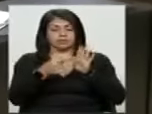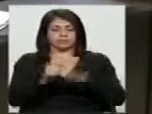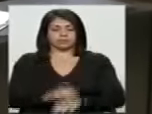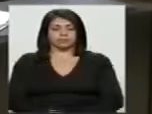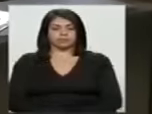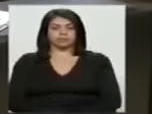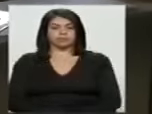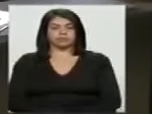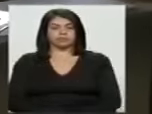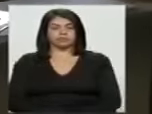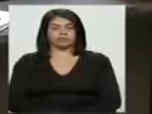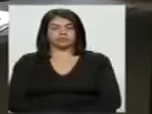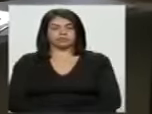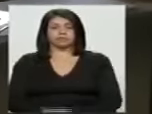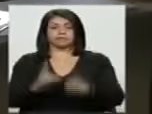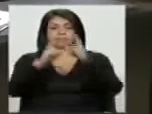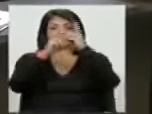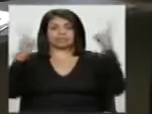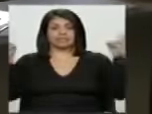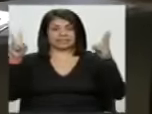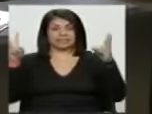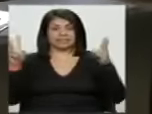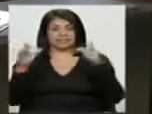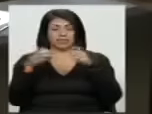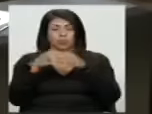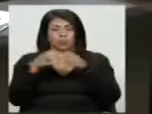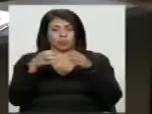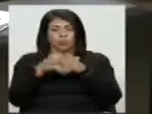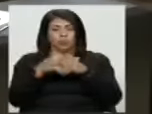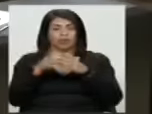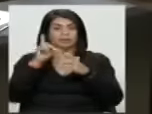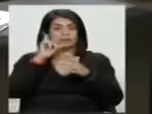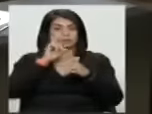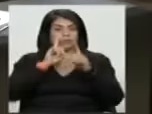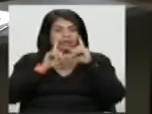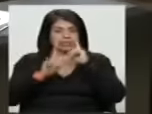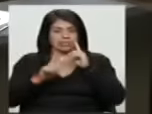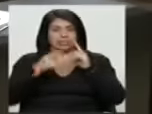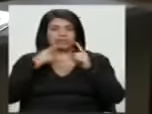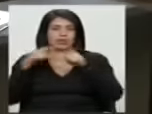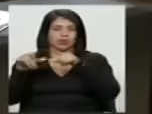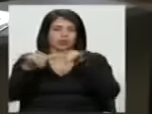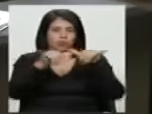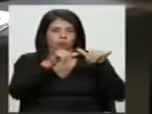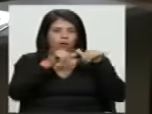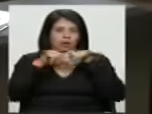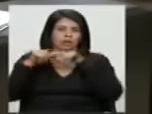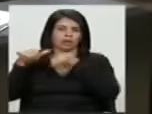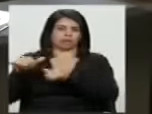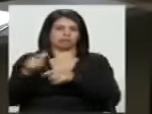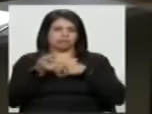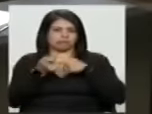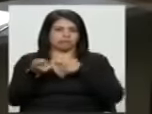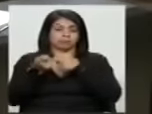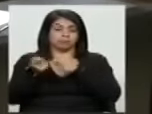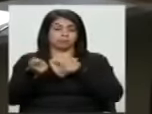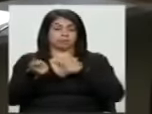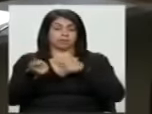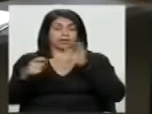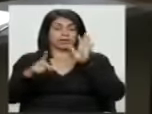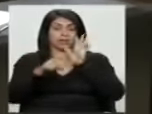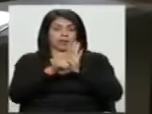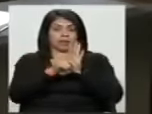que contempla el tema del fascismo, el neofascismo y expresiones similares. En concreto,